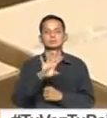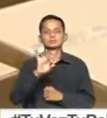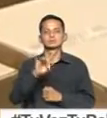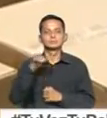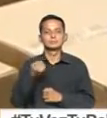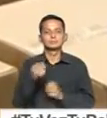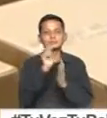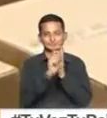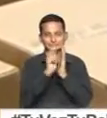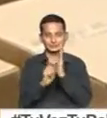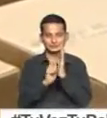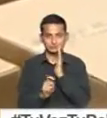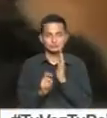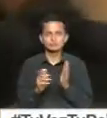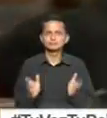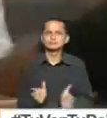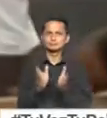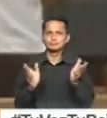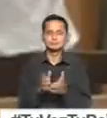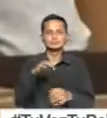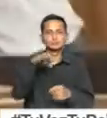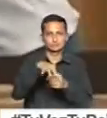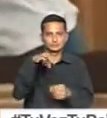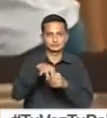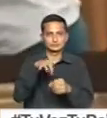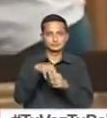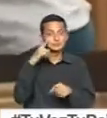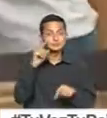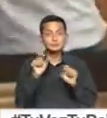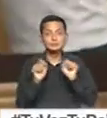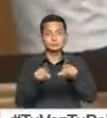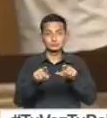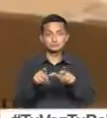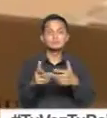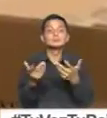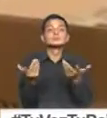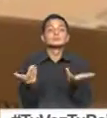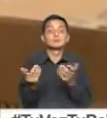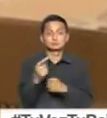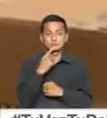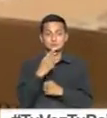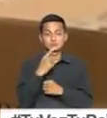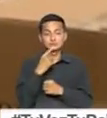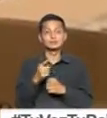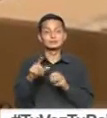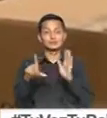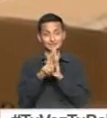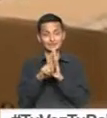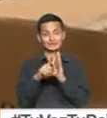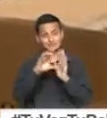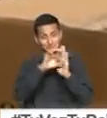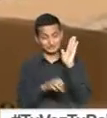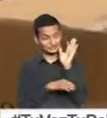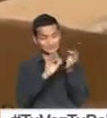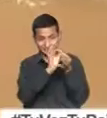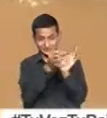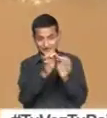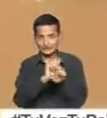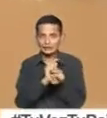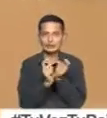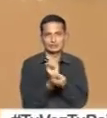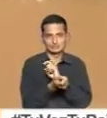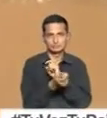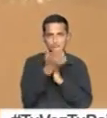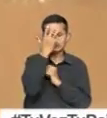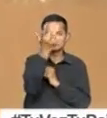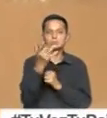1.248.000 firmas para impulsar una consulta popular que viabilice, mediante la derogatoria de una de las transitorias de las enmiendas constitucionales,